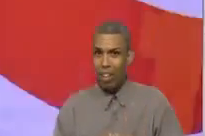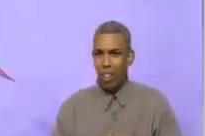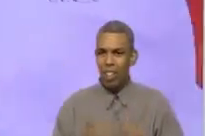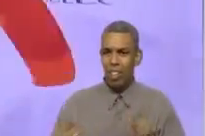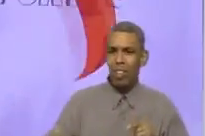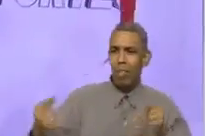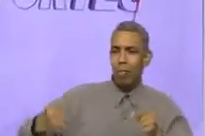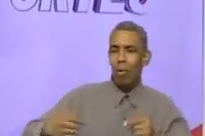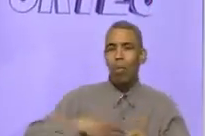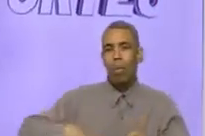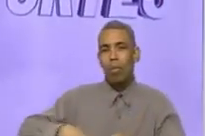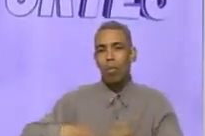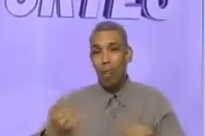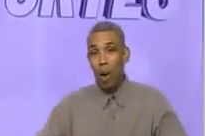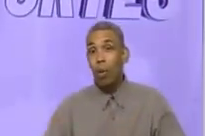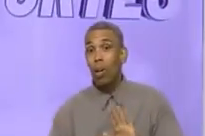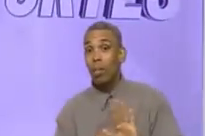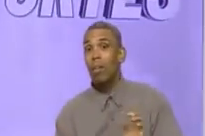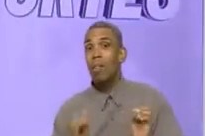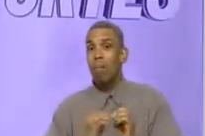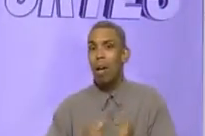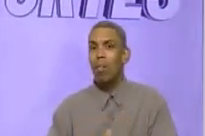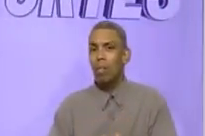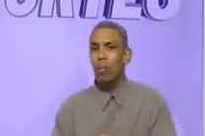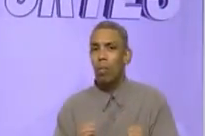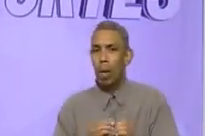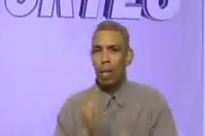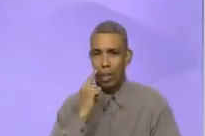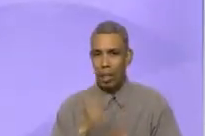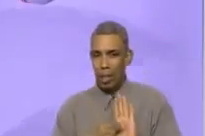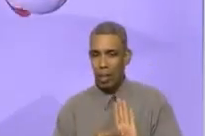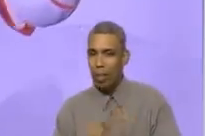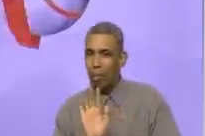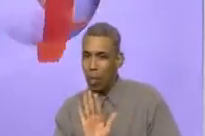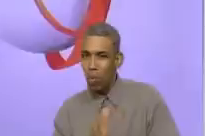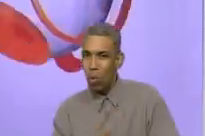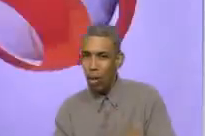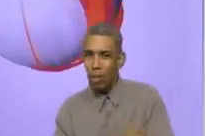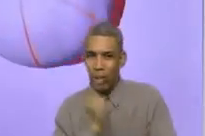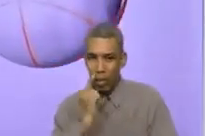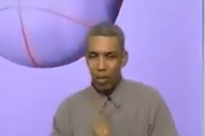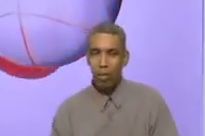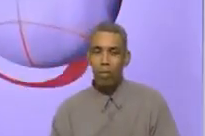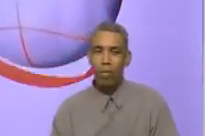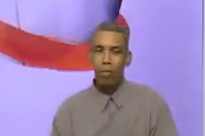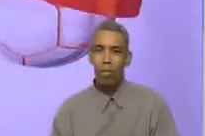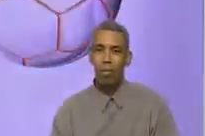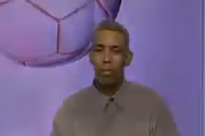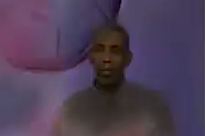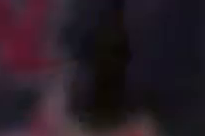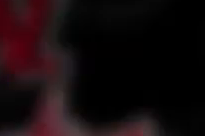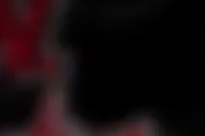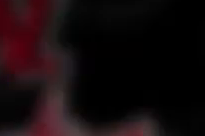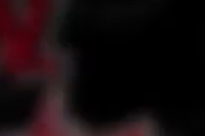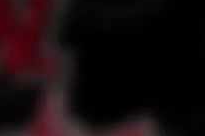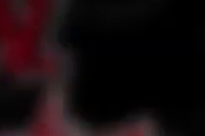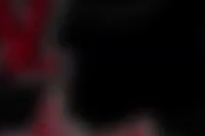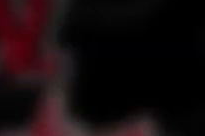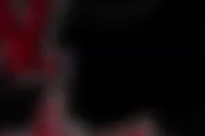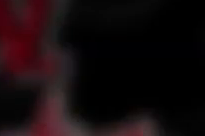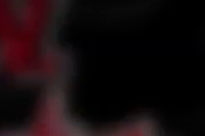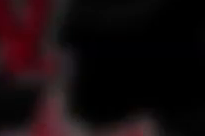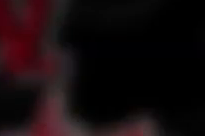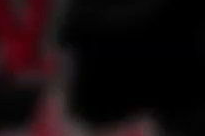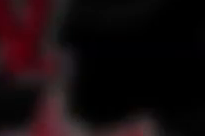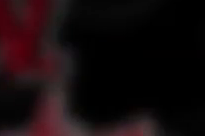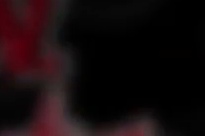A continuación tenemos más información deportiva para ustedes, pero antes les contamos que hoy, viernes 24 de noviembre, debe aprovechar los